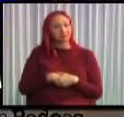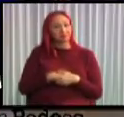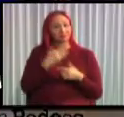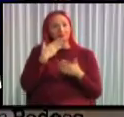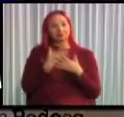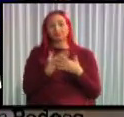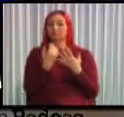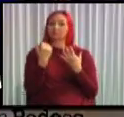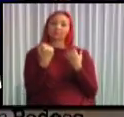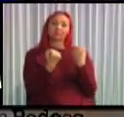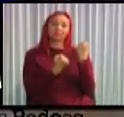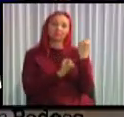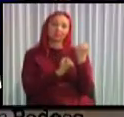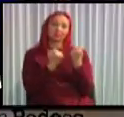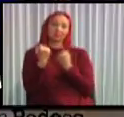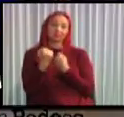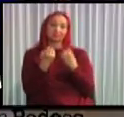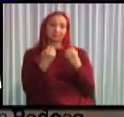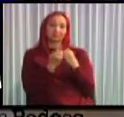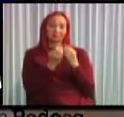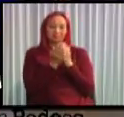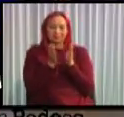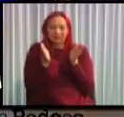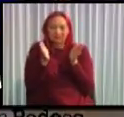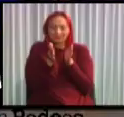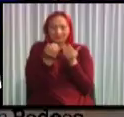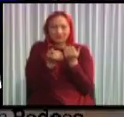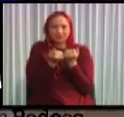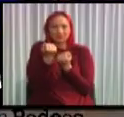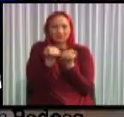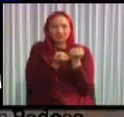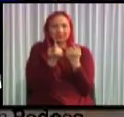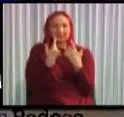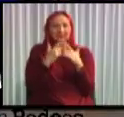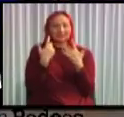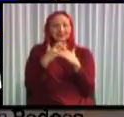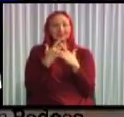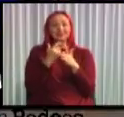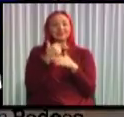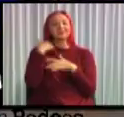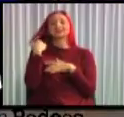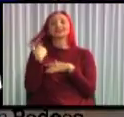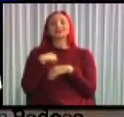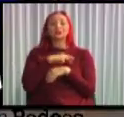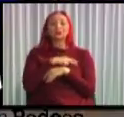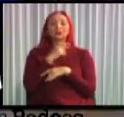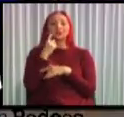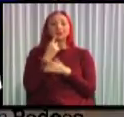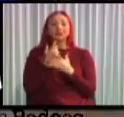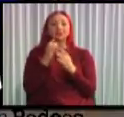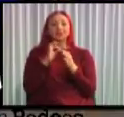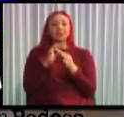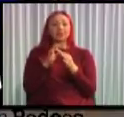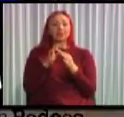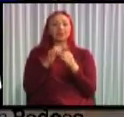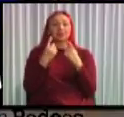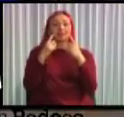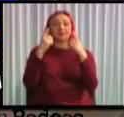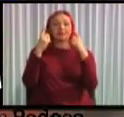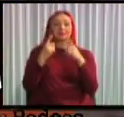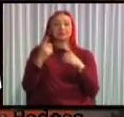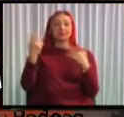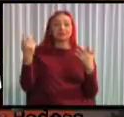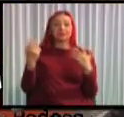los carros eran más diminutos. Eran las latas de sardina las que el caballito de palo, el famoso canción